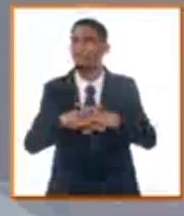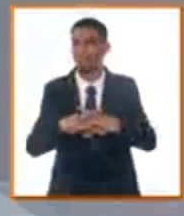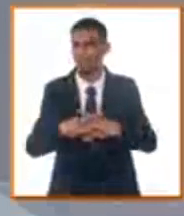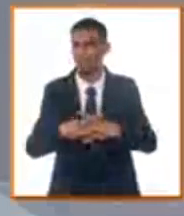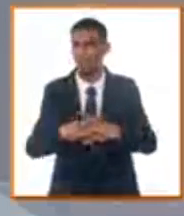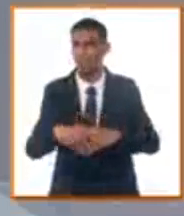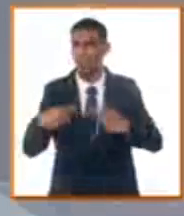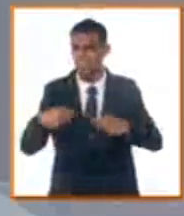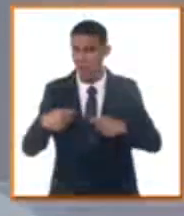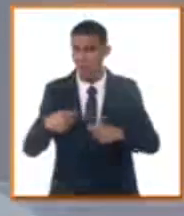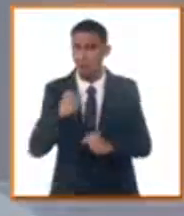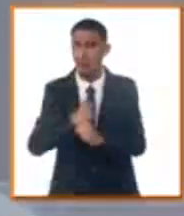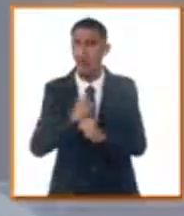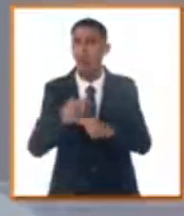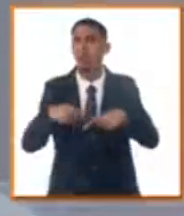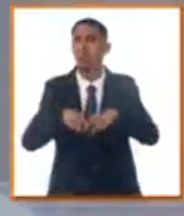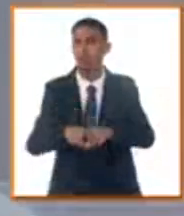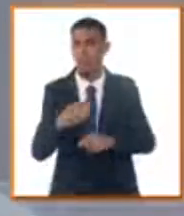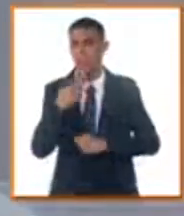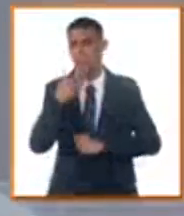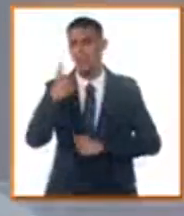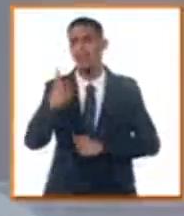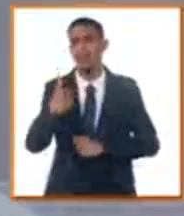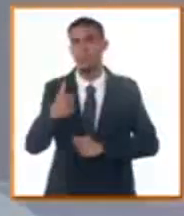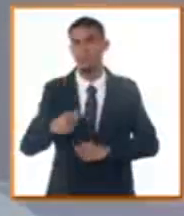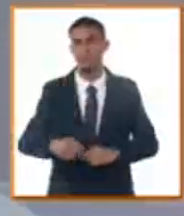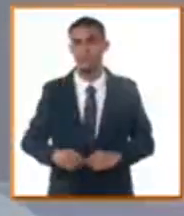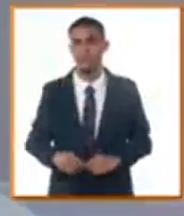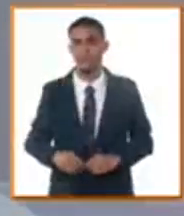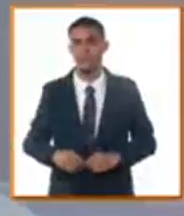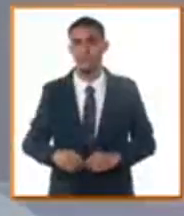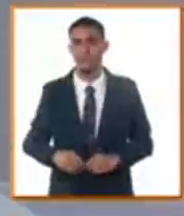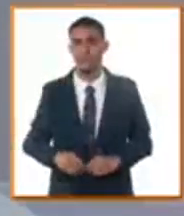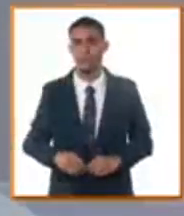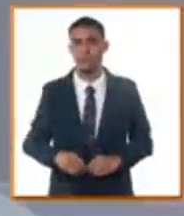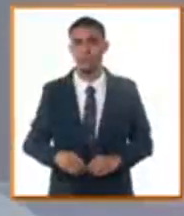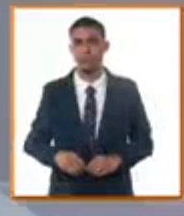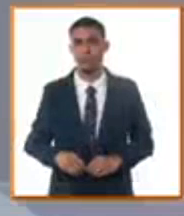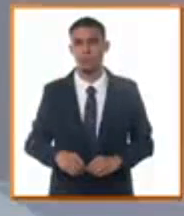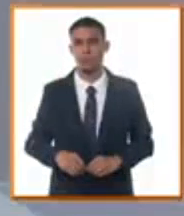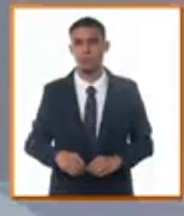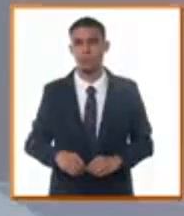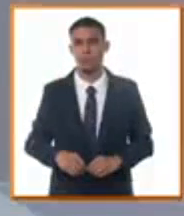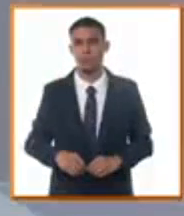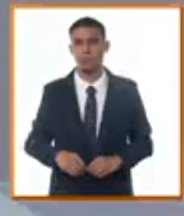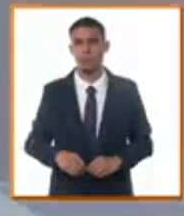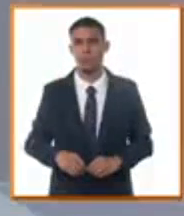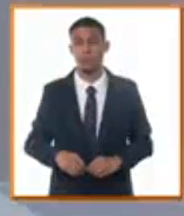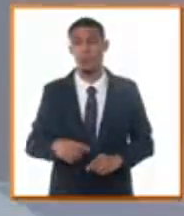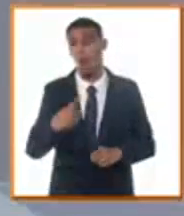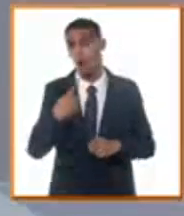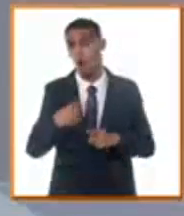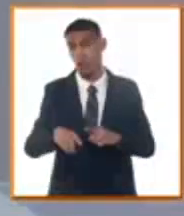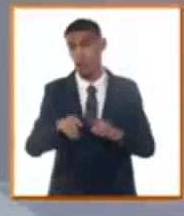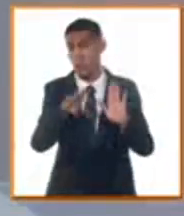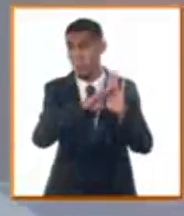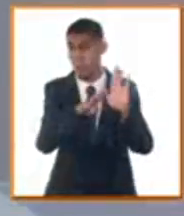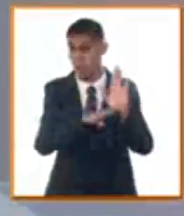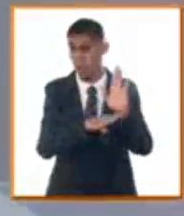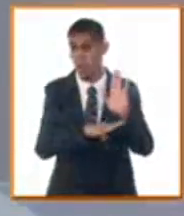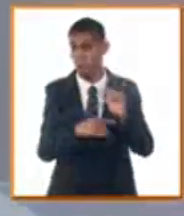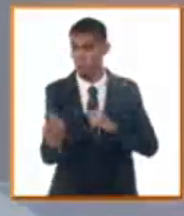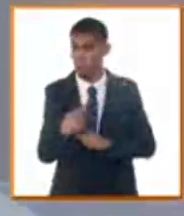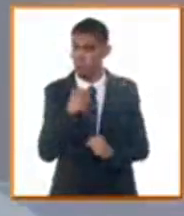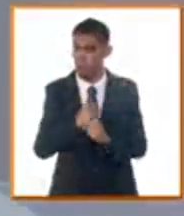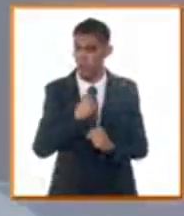lograr incentivos que promuevan la utilización de estos canales electrónicos. De las medidas también que se han ido trabajando